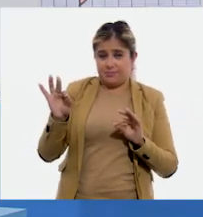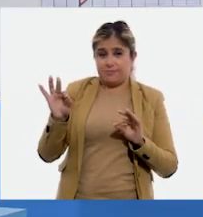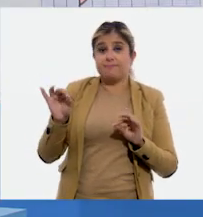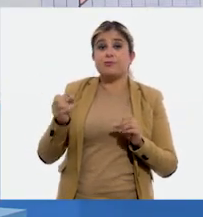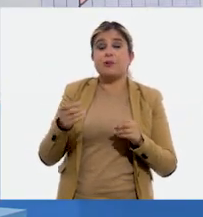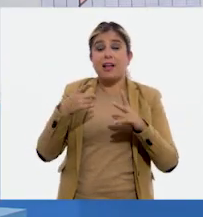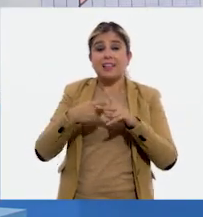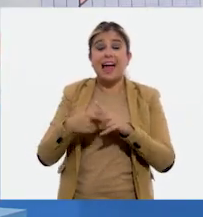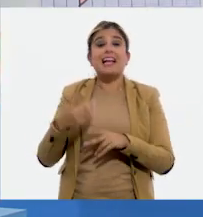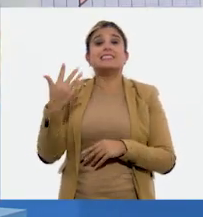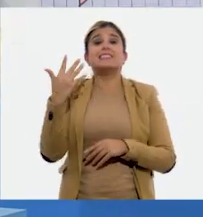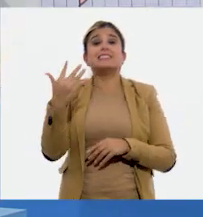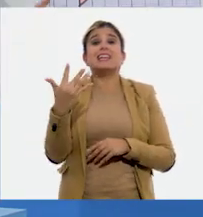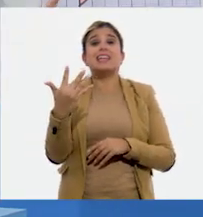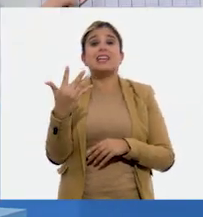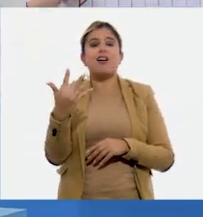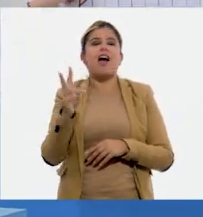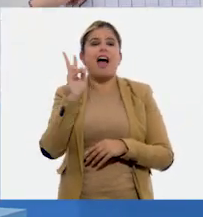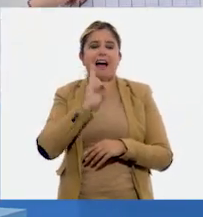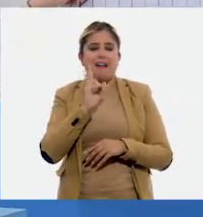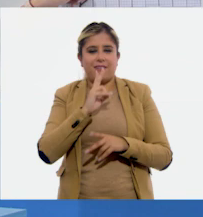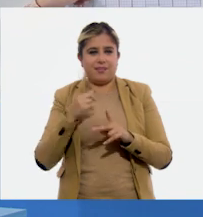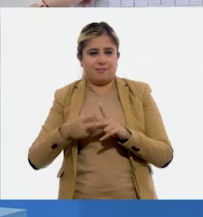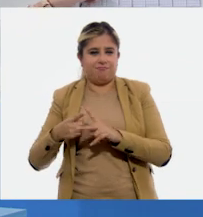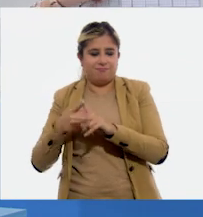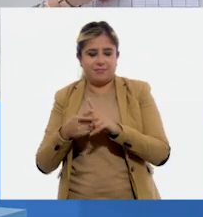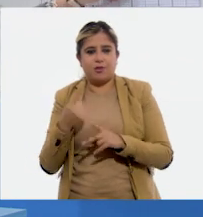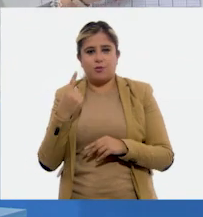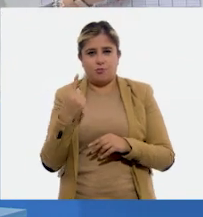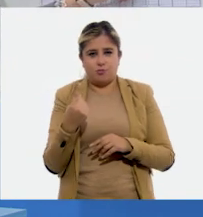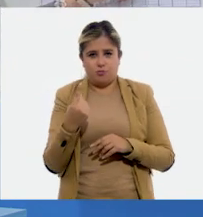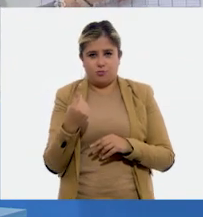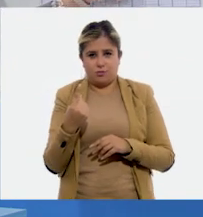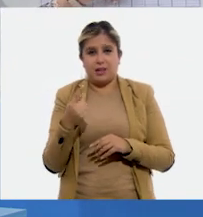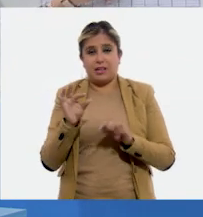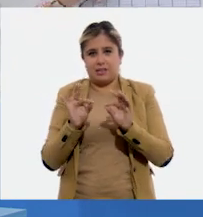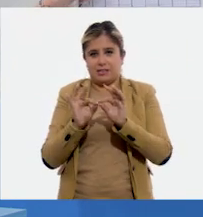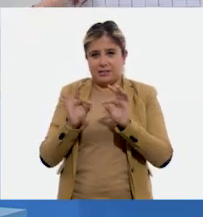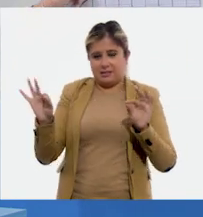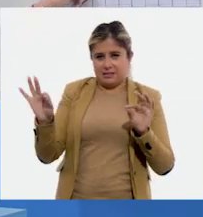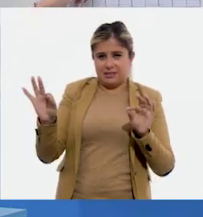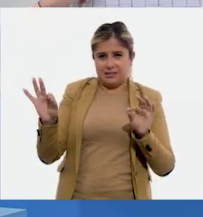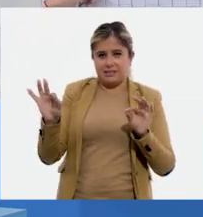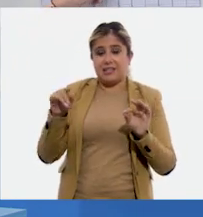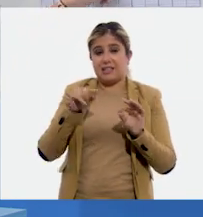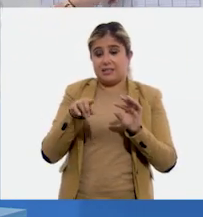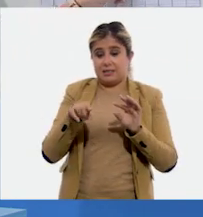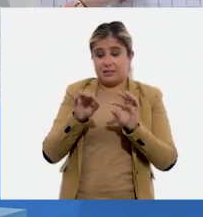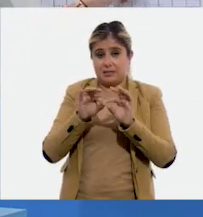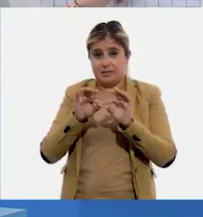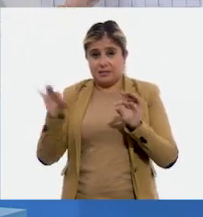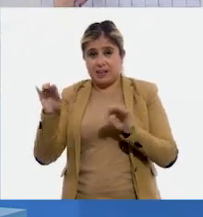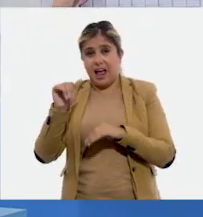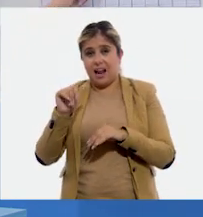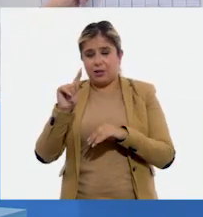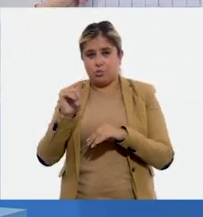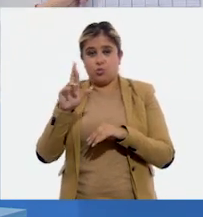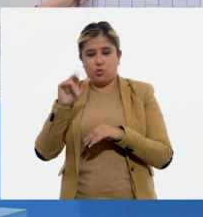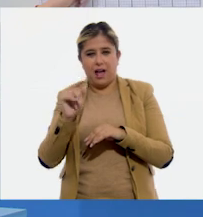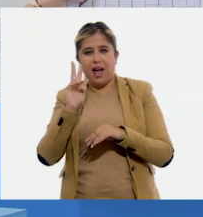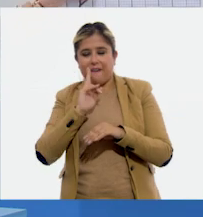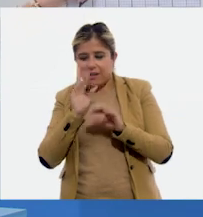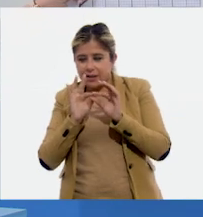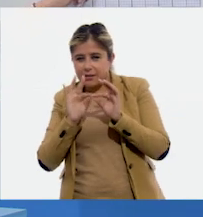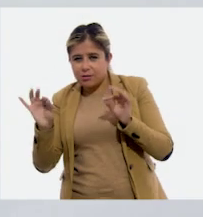1, 2, 3, 4... ¡Son 5, maestra! Vamos a contar. Esta sería nuestra altura. Perdón, Jenny. Esta sería nuestra altura. Ahora sí